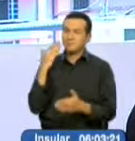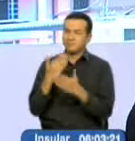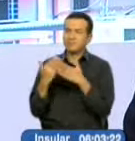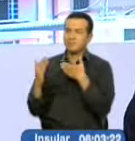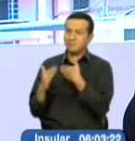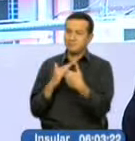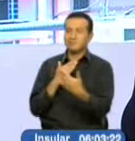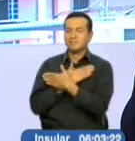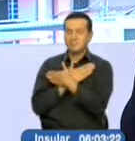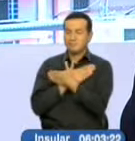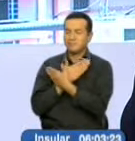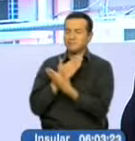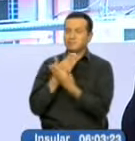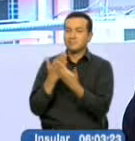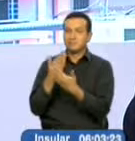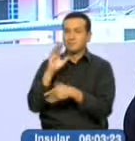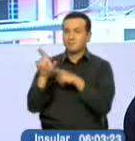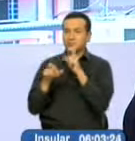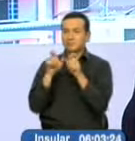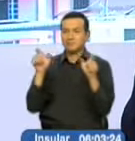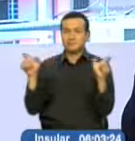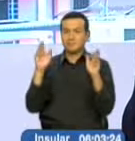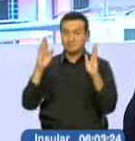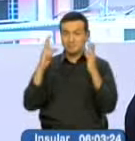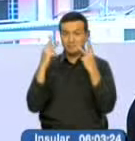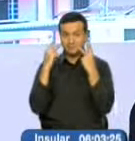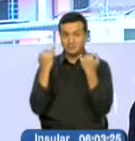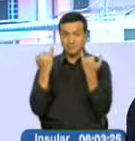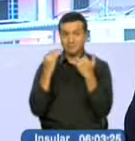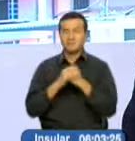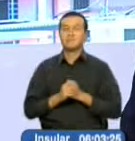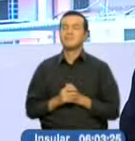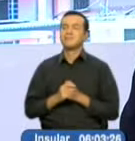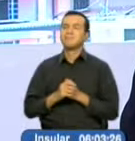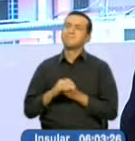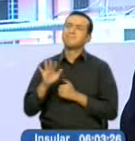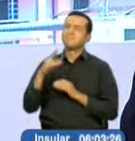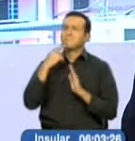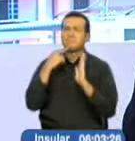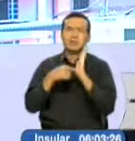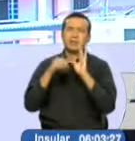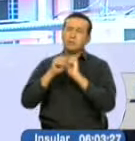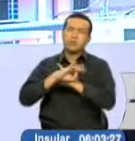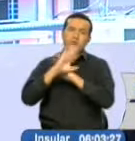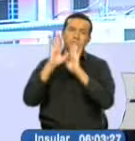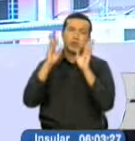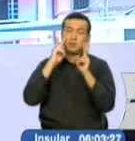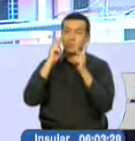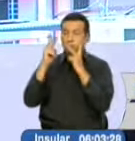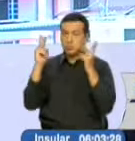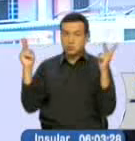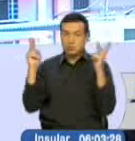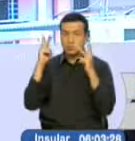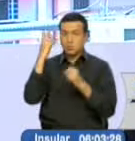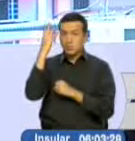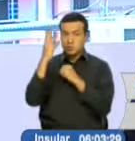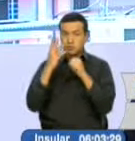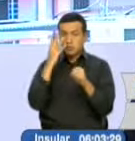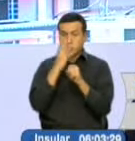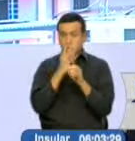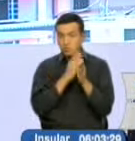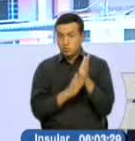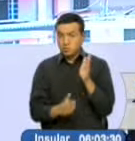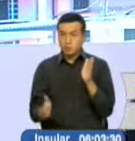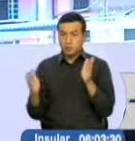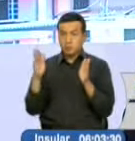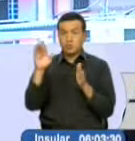invitación. Un cordial saludo a todas las personas que nos están viendo. Mira, yo hago un ejemplo clarísimo de cuál es la perspectiva para los próximos 4 años.